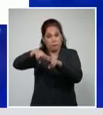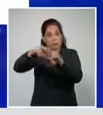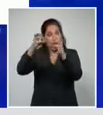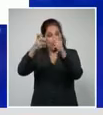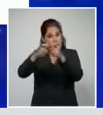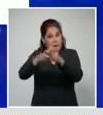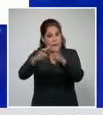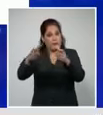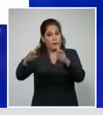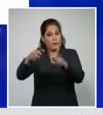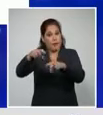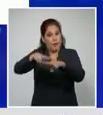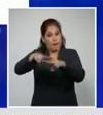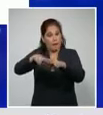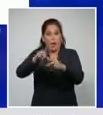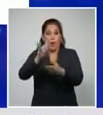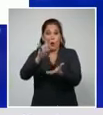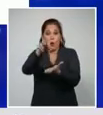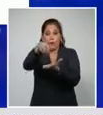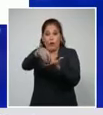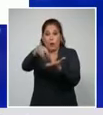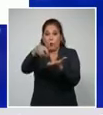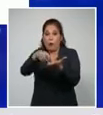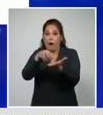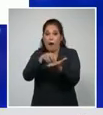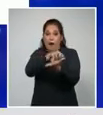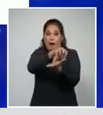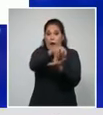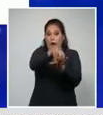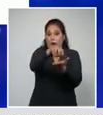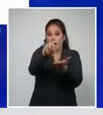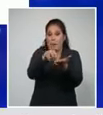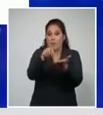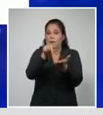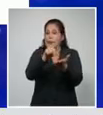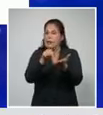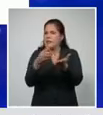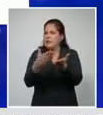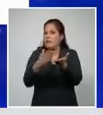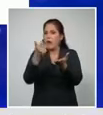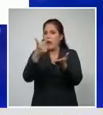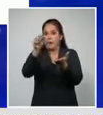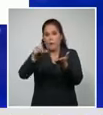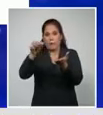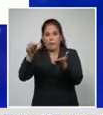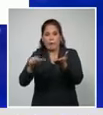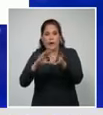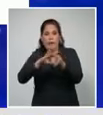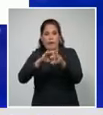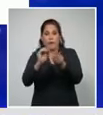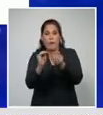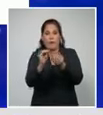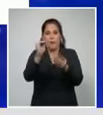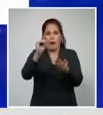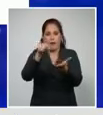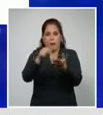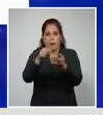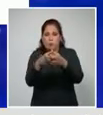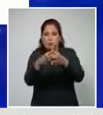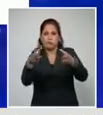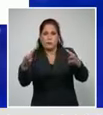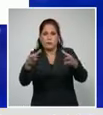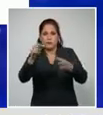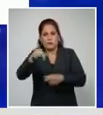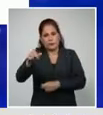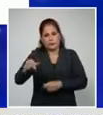muy elevada. Y yo lo digo porque todo esto genera un elevado número de casos muchas